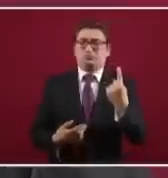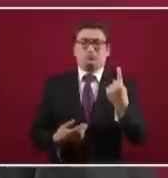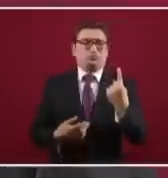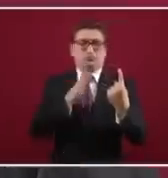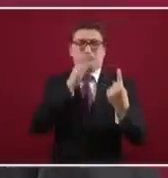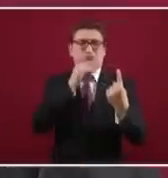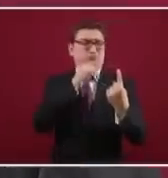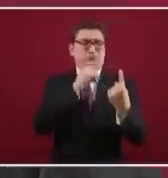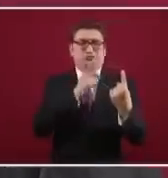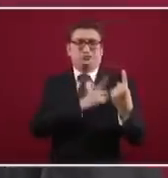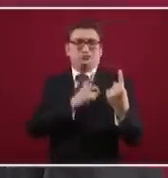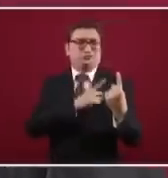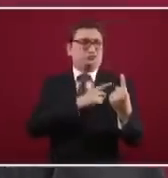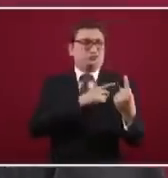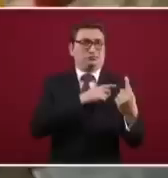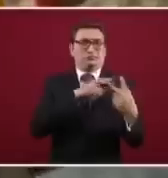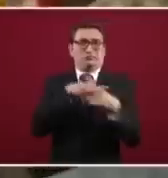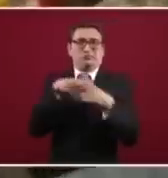puede